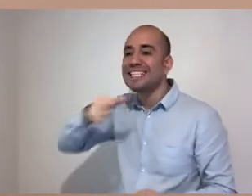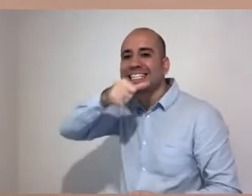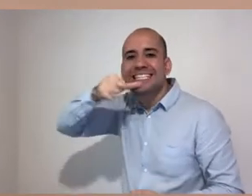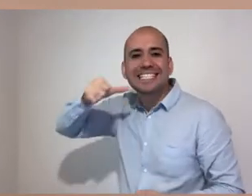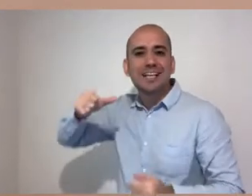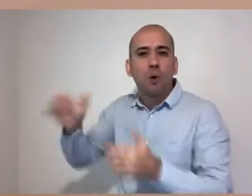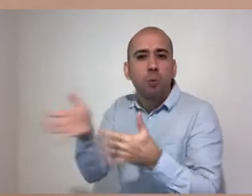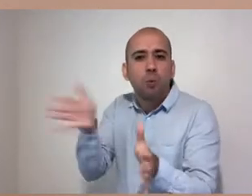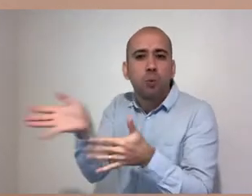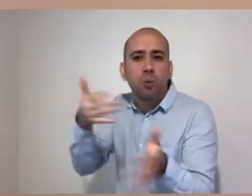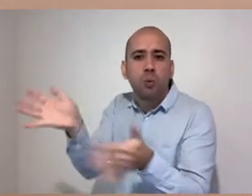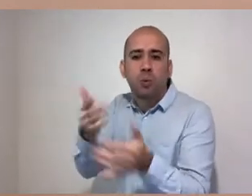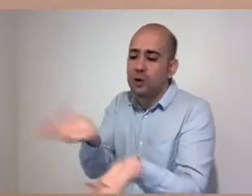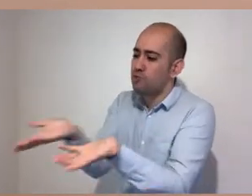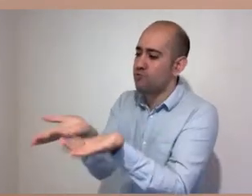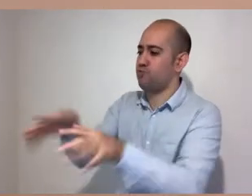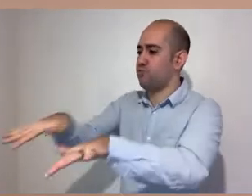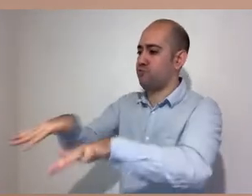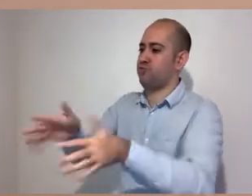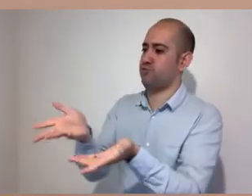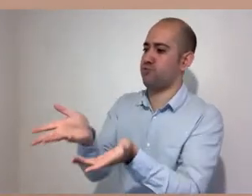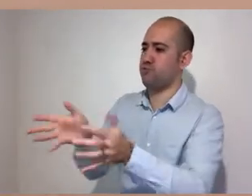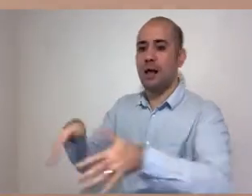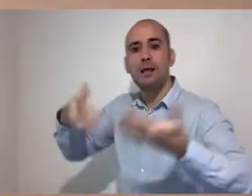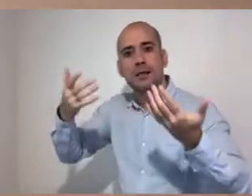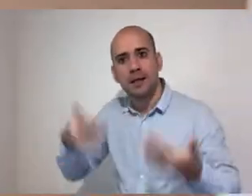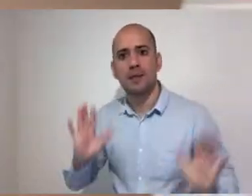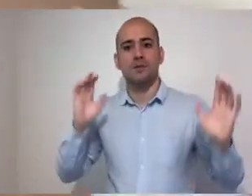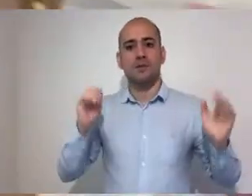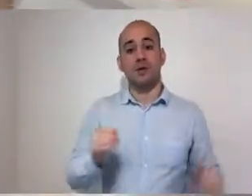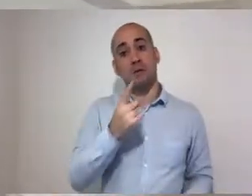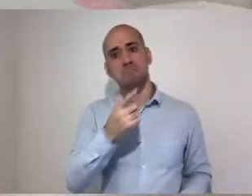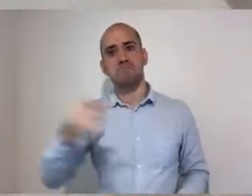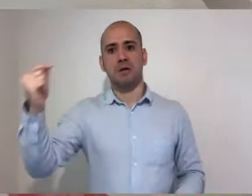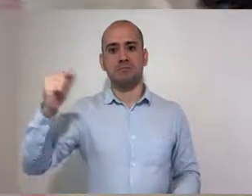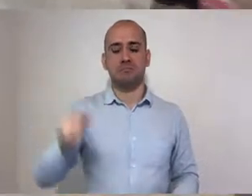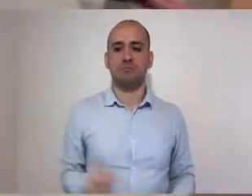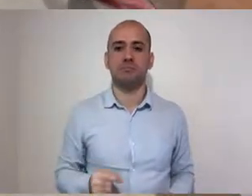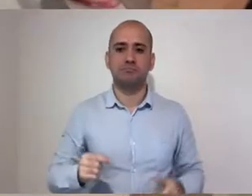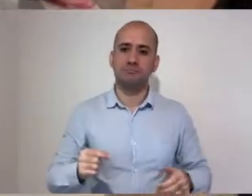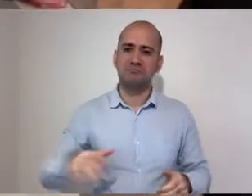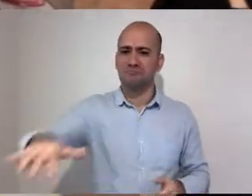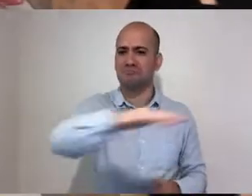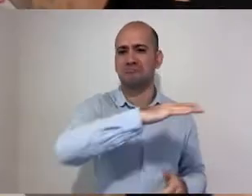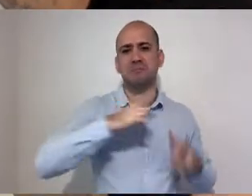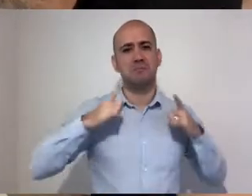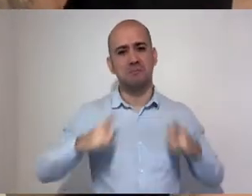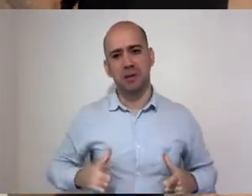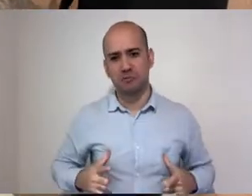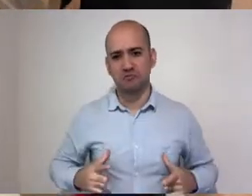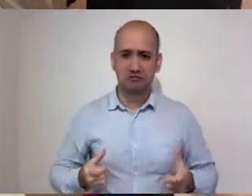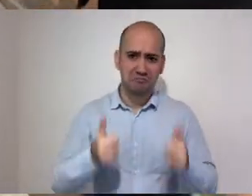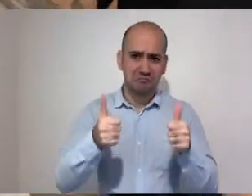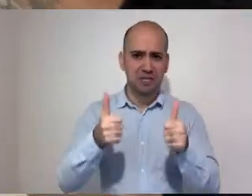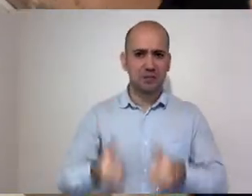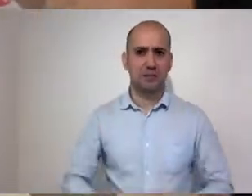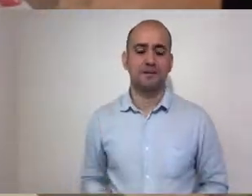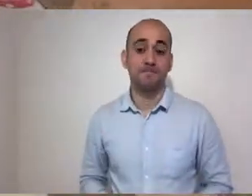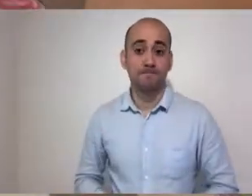eléctrico para la sanitización correspondiente y se reincorpora al patio de salida.